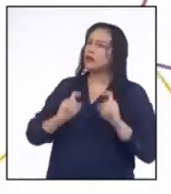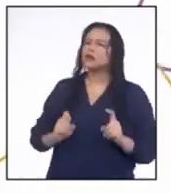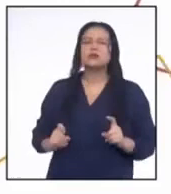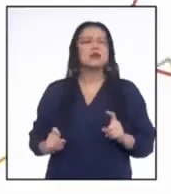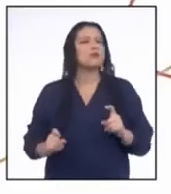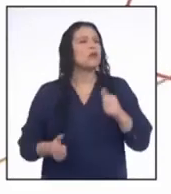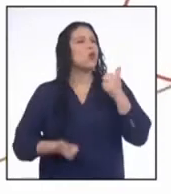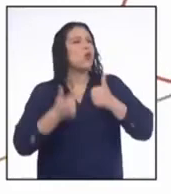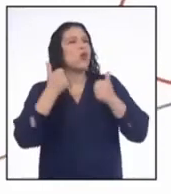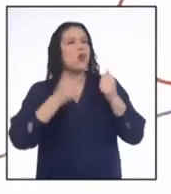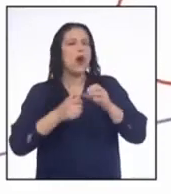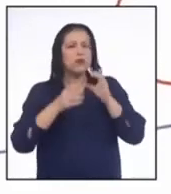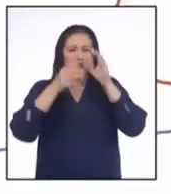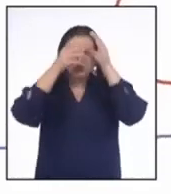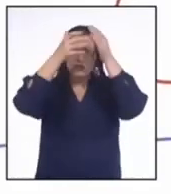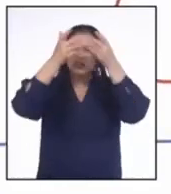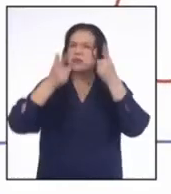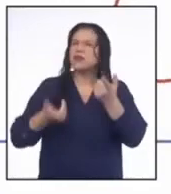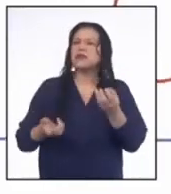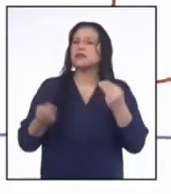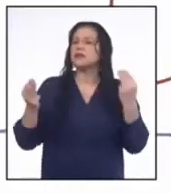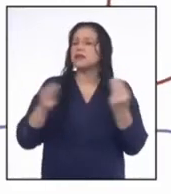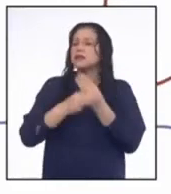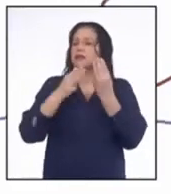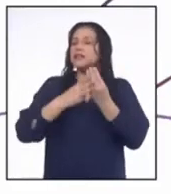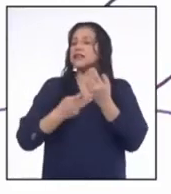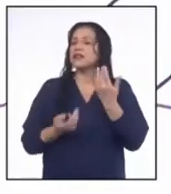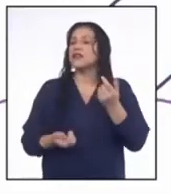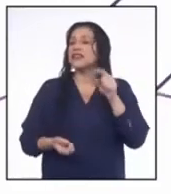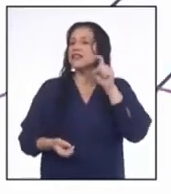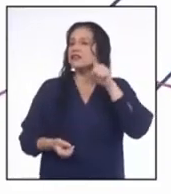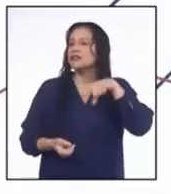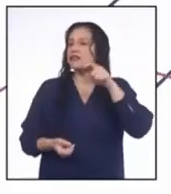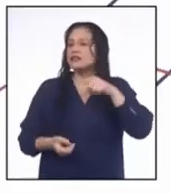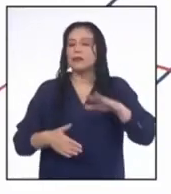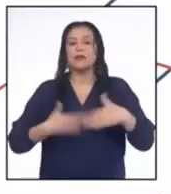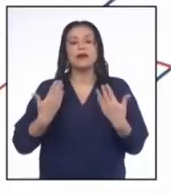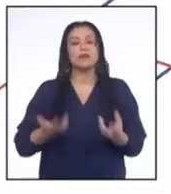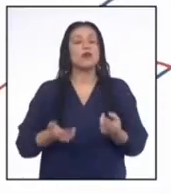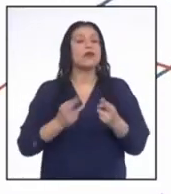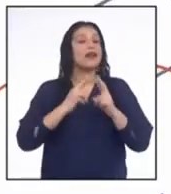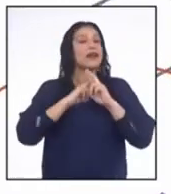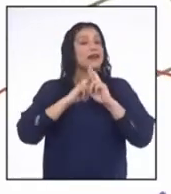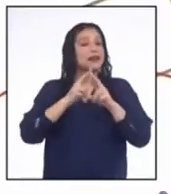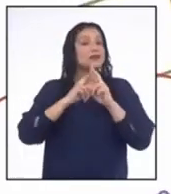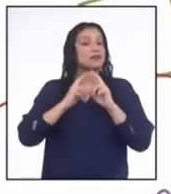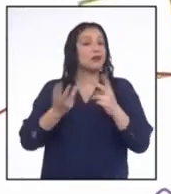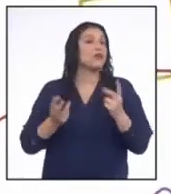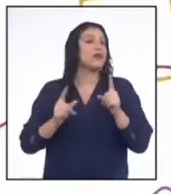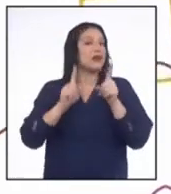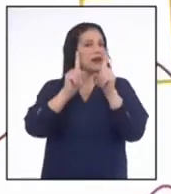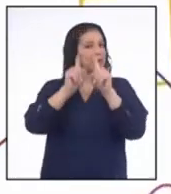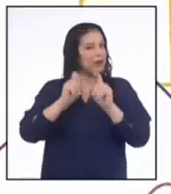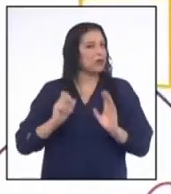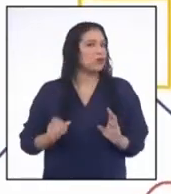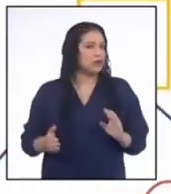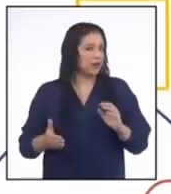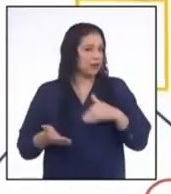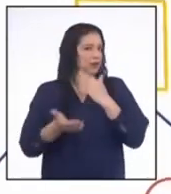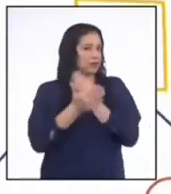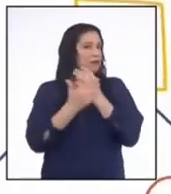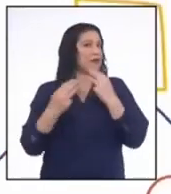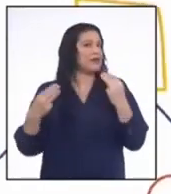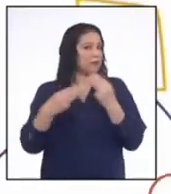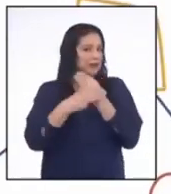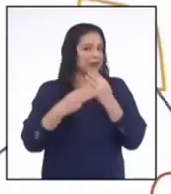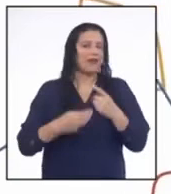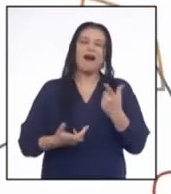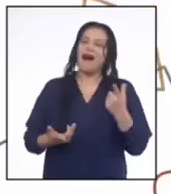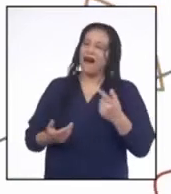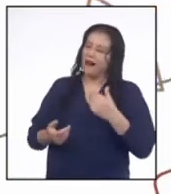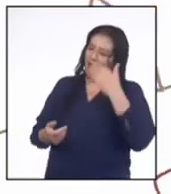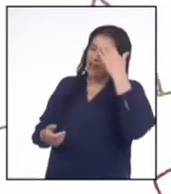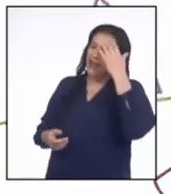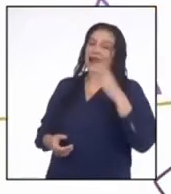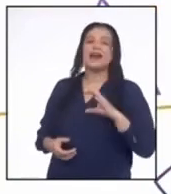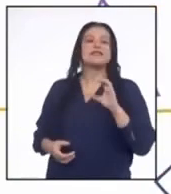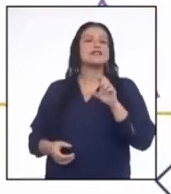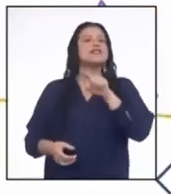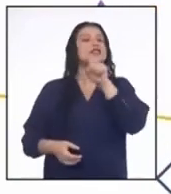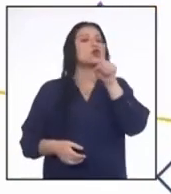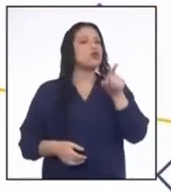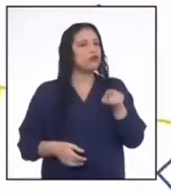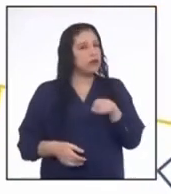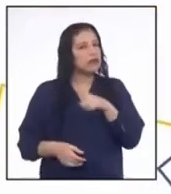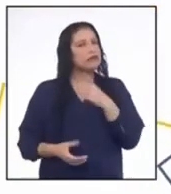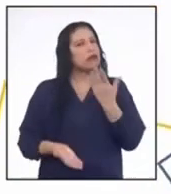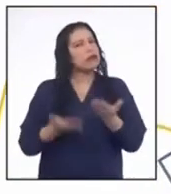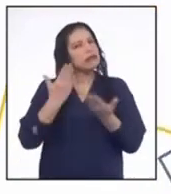¿qué conocimiento matemático es importante para responder la pregunta de la situación? Sin duda es la circunferencia.